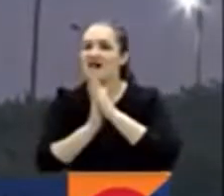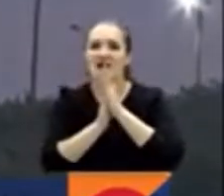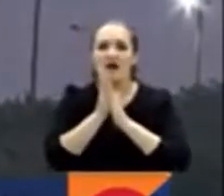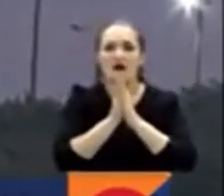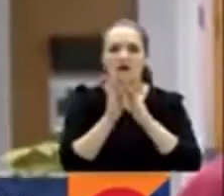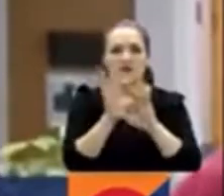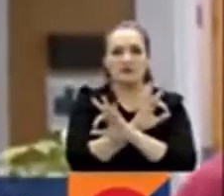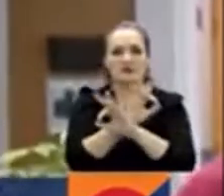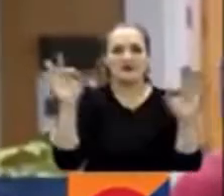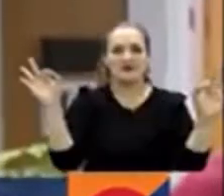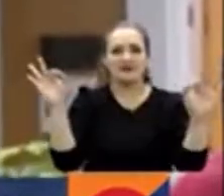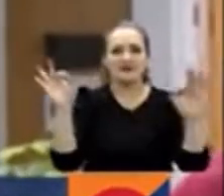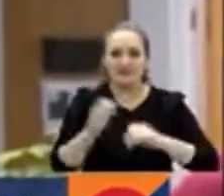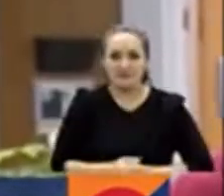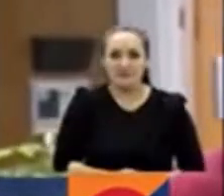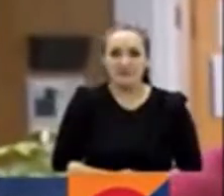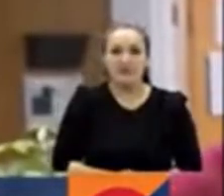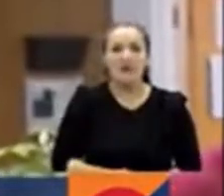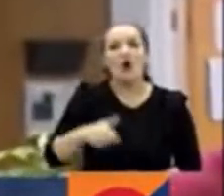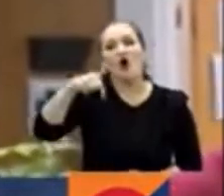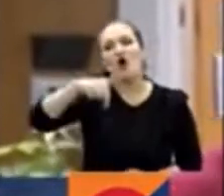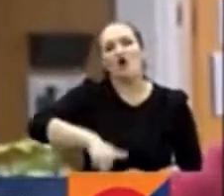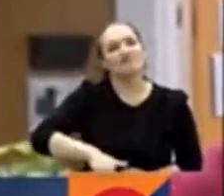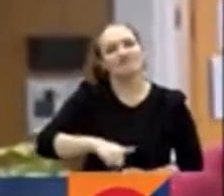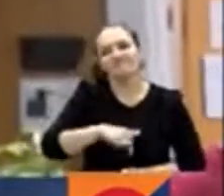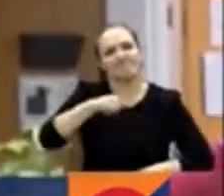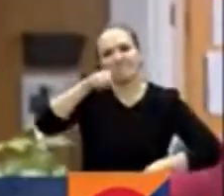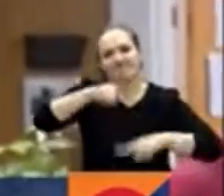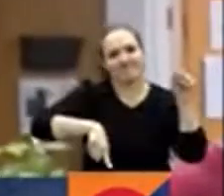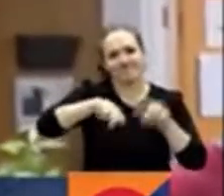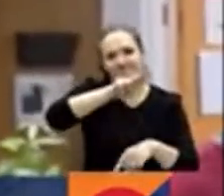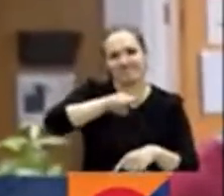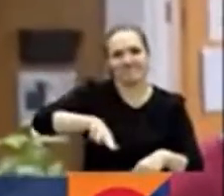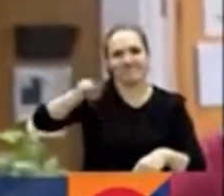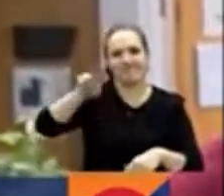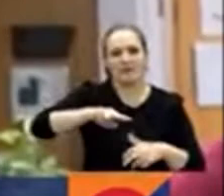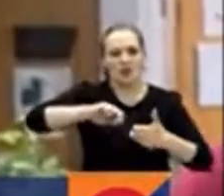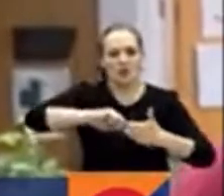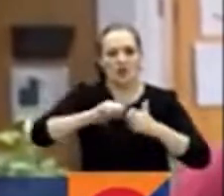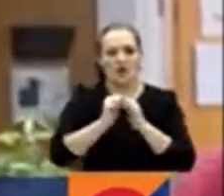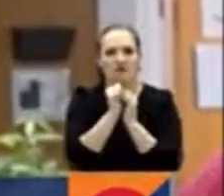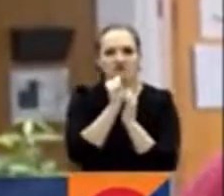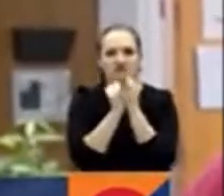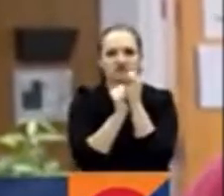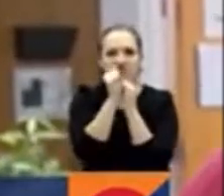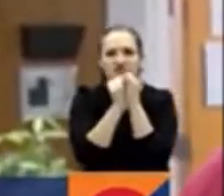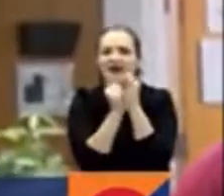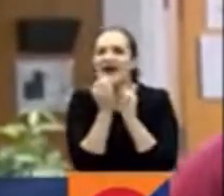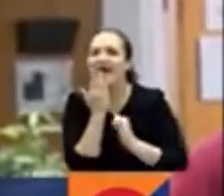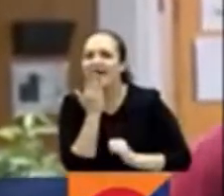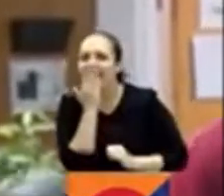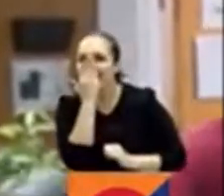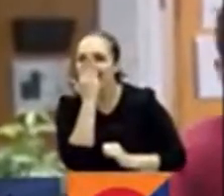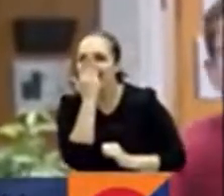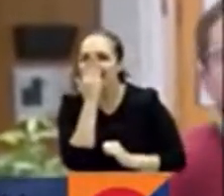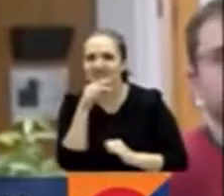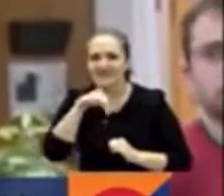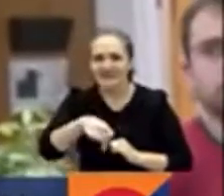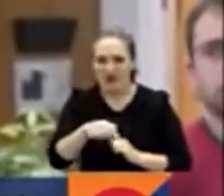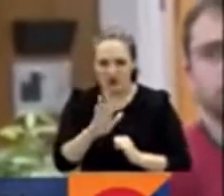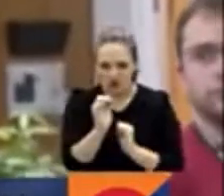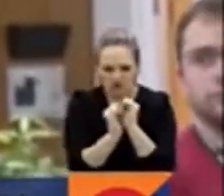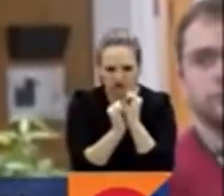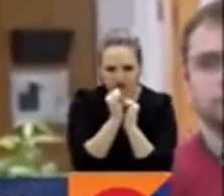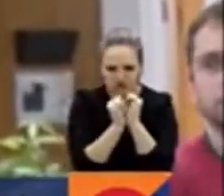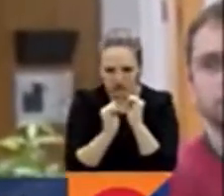a Artemis 1. Hoy no pudimos despegar debido a un problema al alimentar gas frío a los motores principales. Tenemos